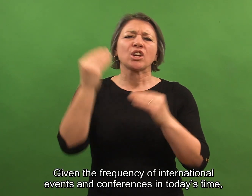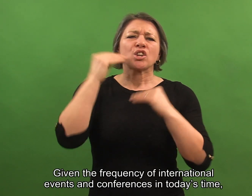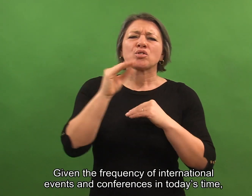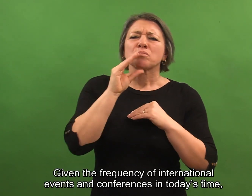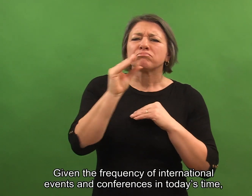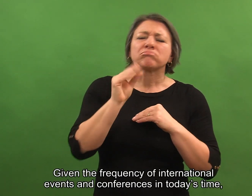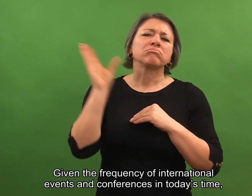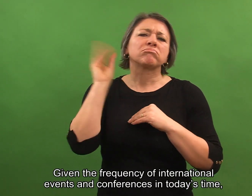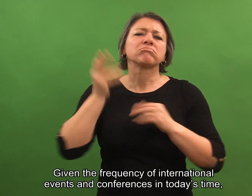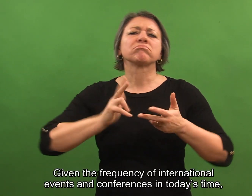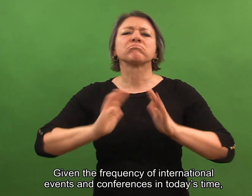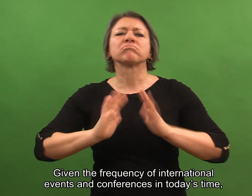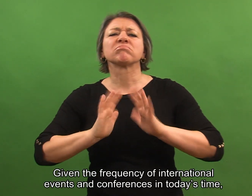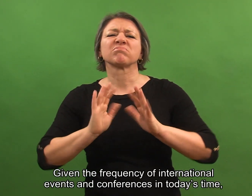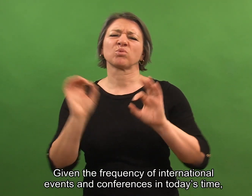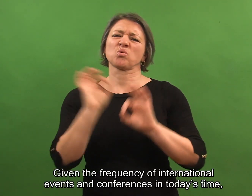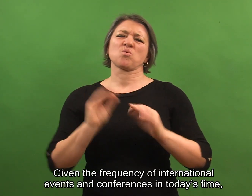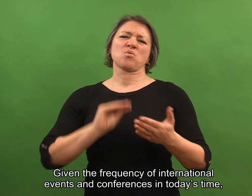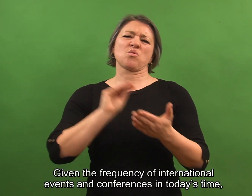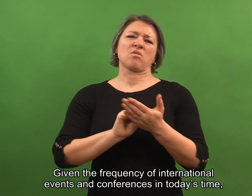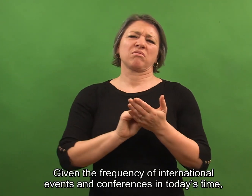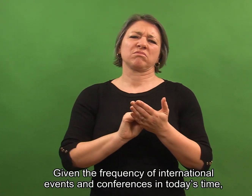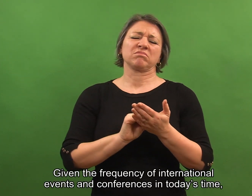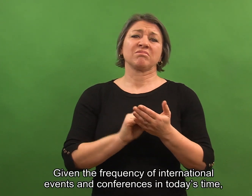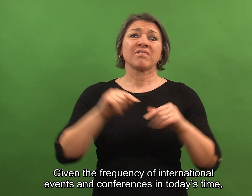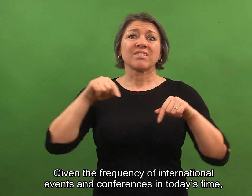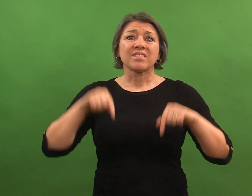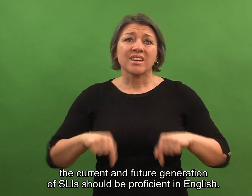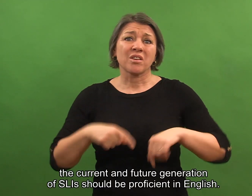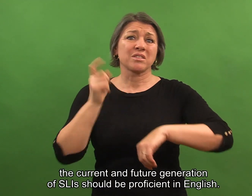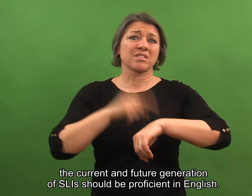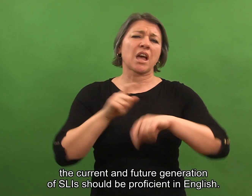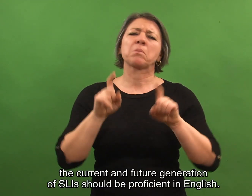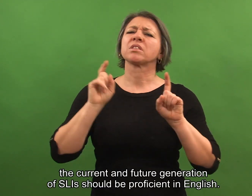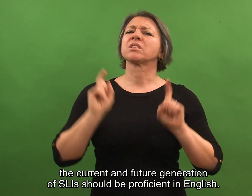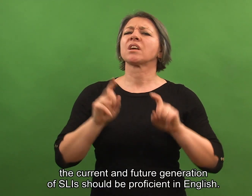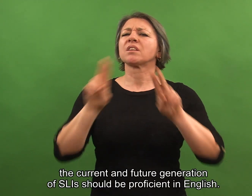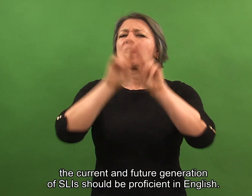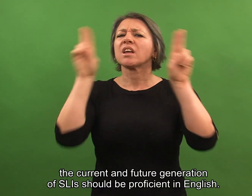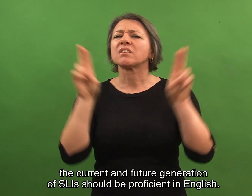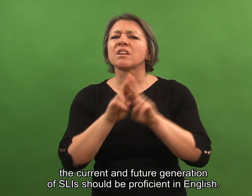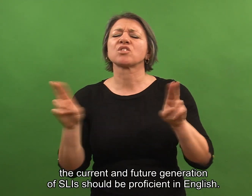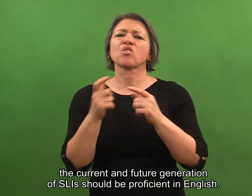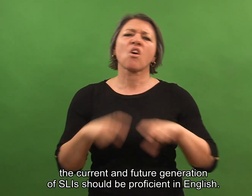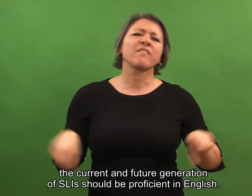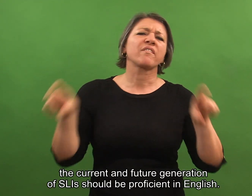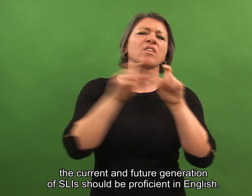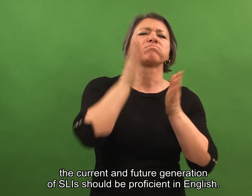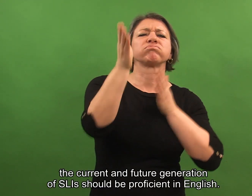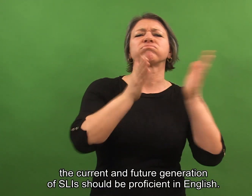que no se pone suficiente énfasis en aprender inglés en el programa. Y dada